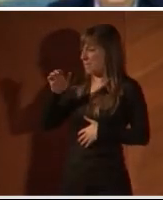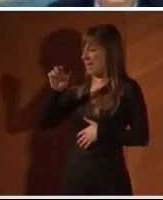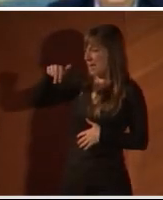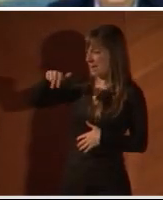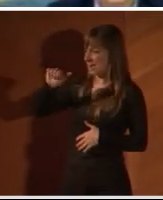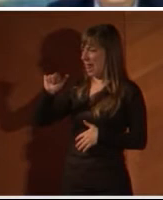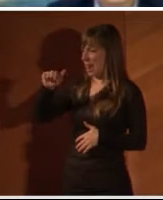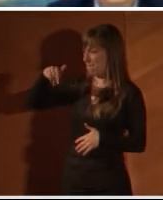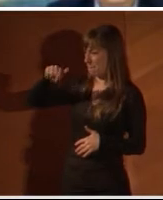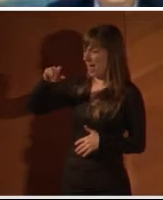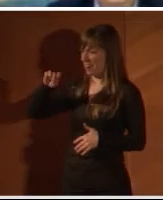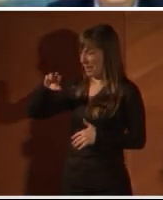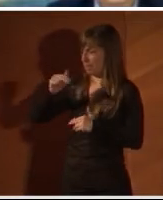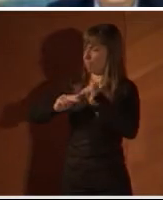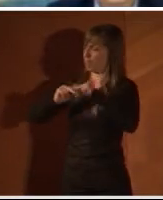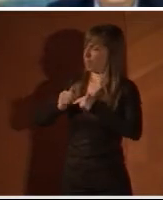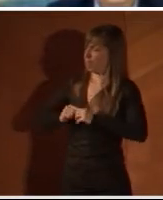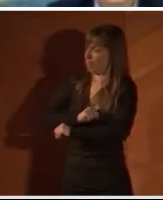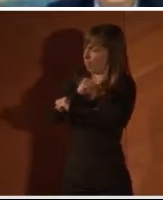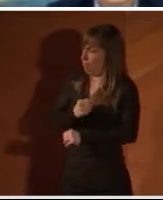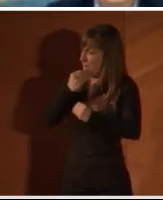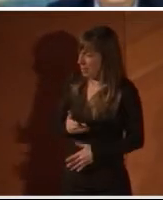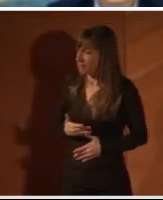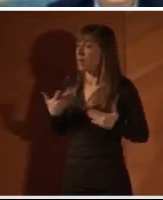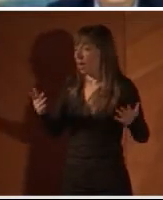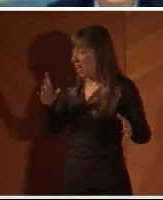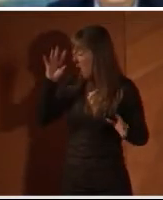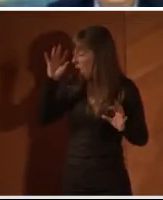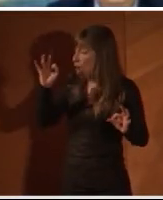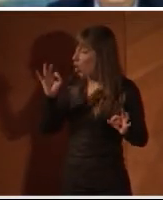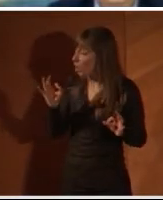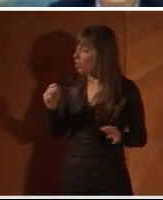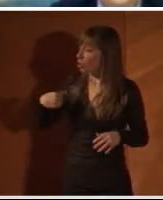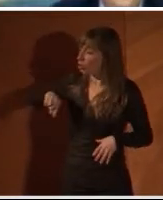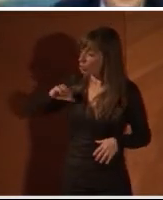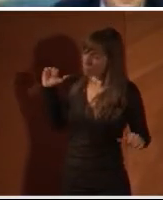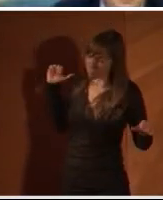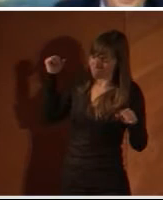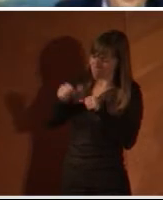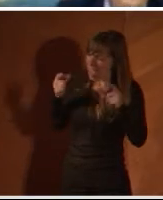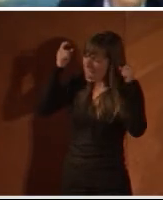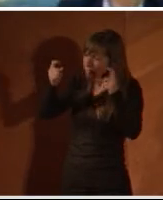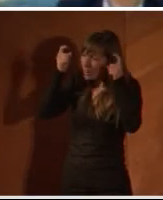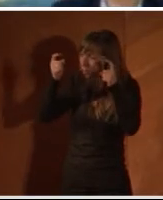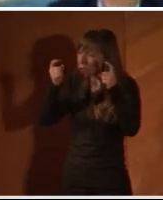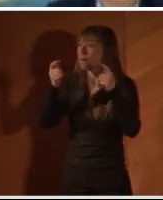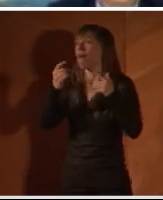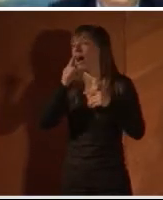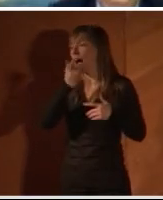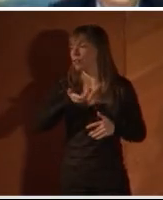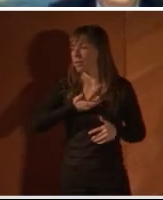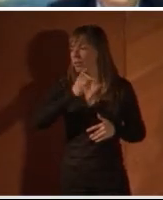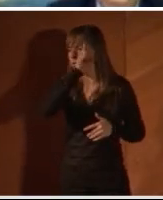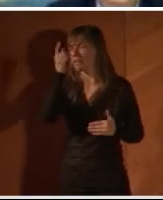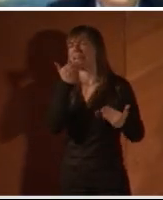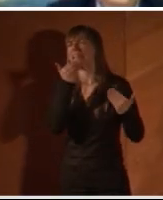Indudablemente, todo este esfuerzo no hubiera sido posible sin la ayuda del Ayuntamiento de Madrid. Nuestro más